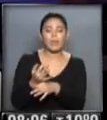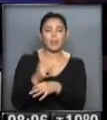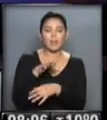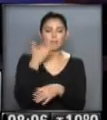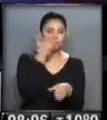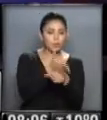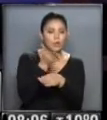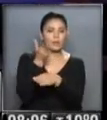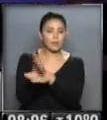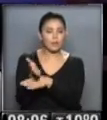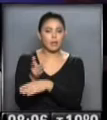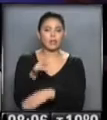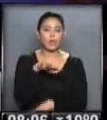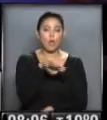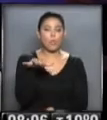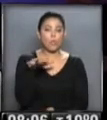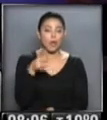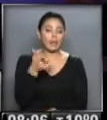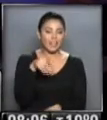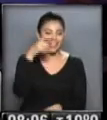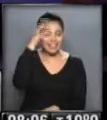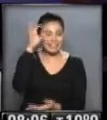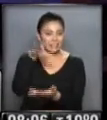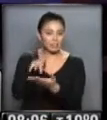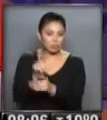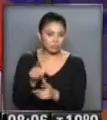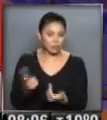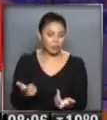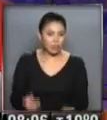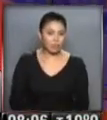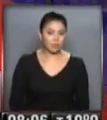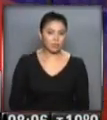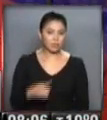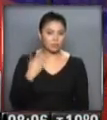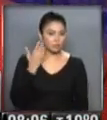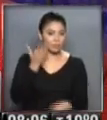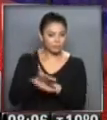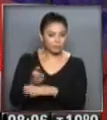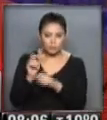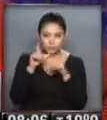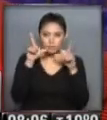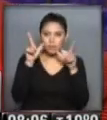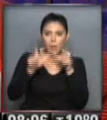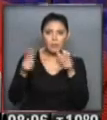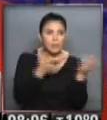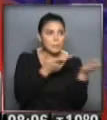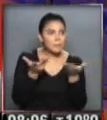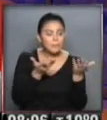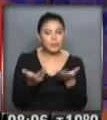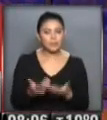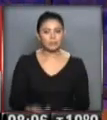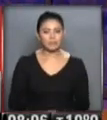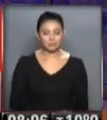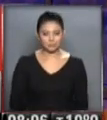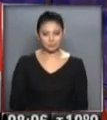realmente donde en general el teatro no llega, y quedamos asombrados por la recepción de los chicos, ¿no?